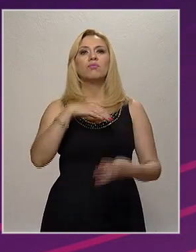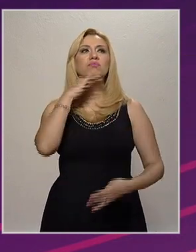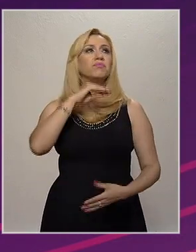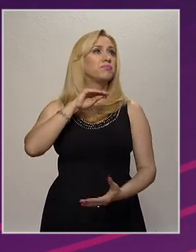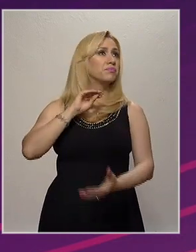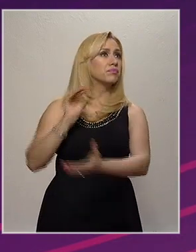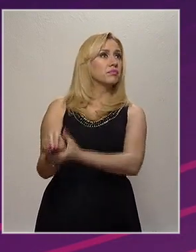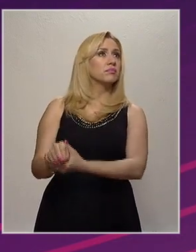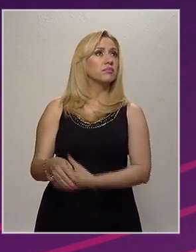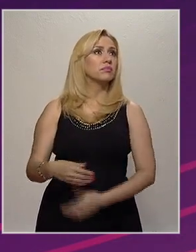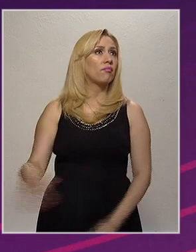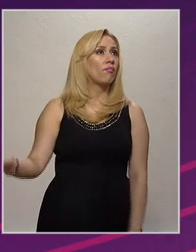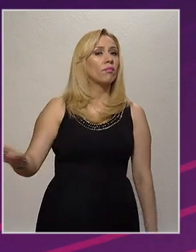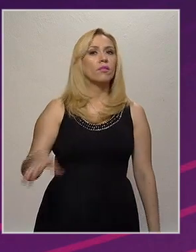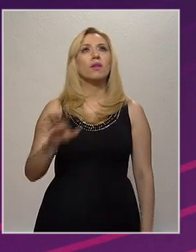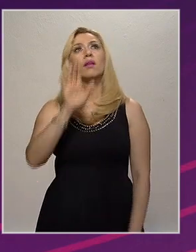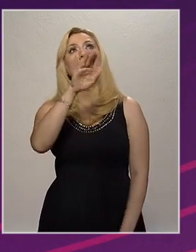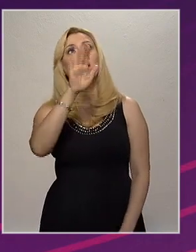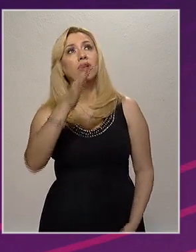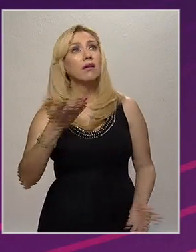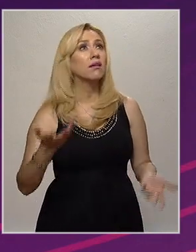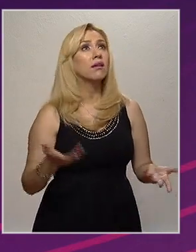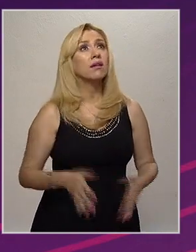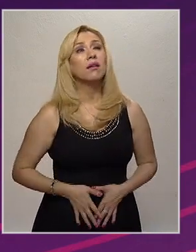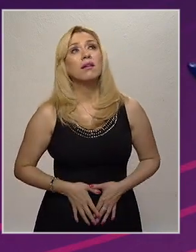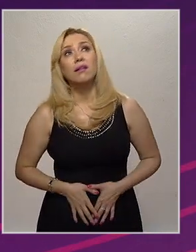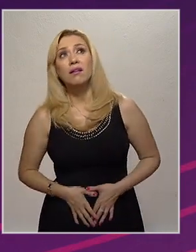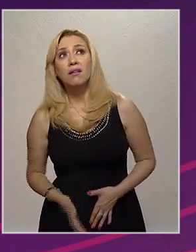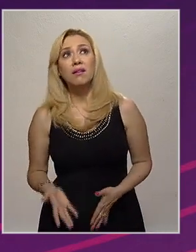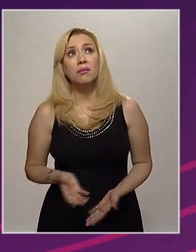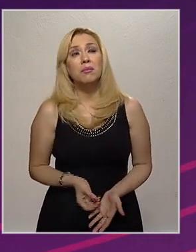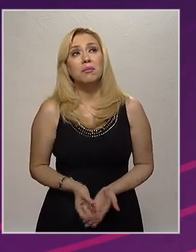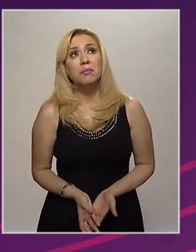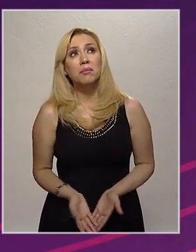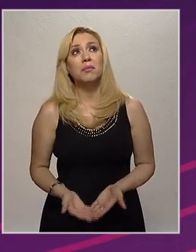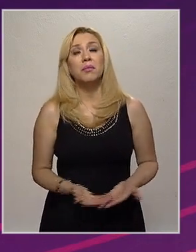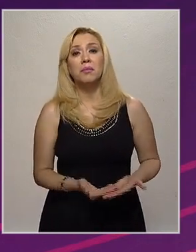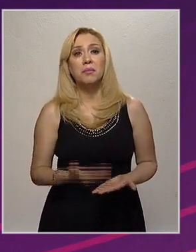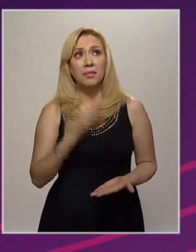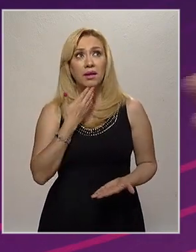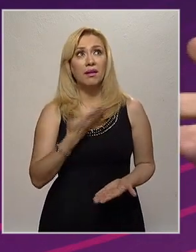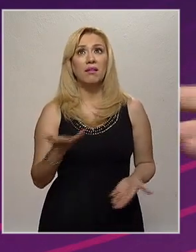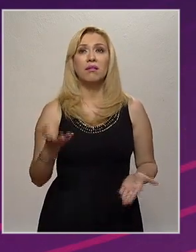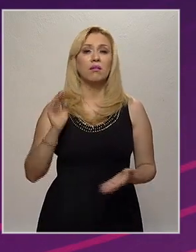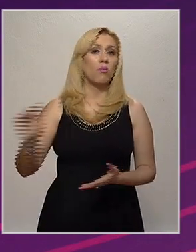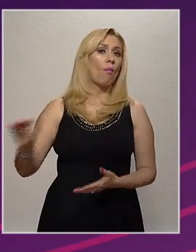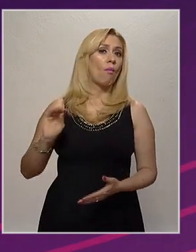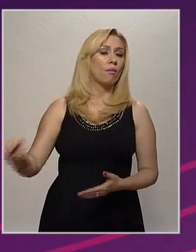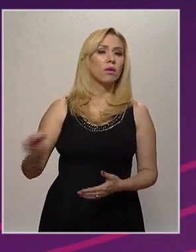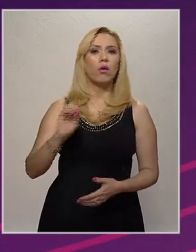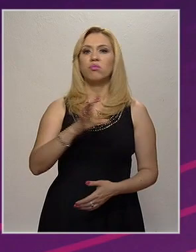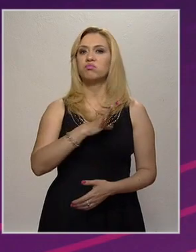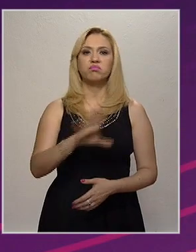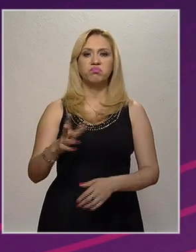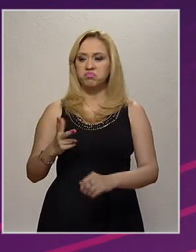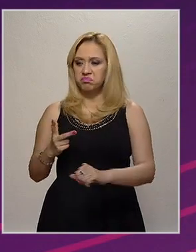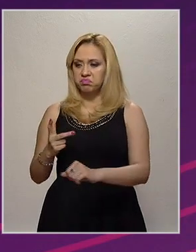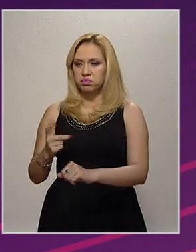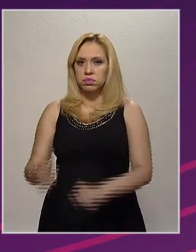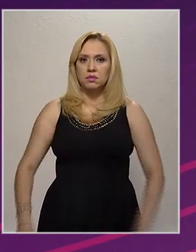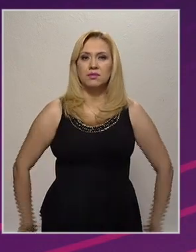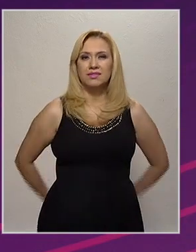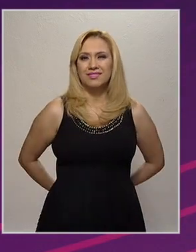ignoraban al preguntar ella sobre cómo iba el parto o su bebé, si se negaron a anestesiarla o a aplicarle bloqueo